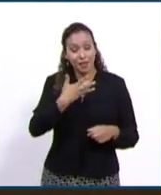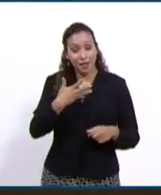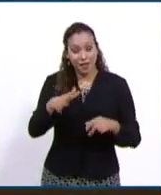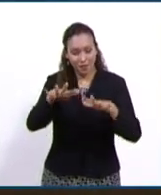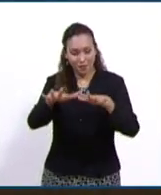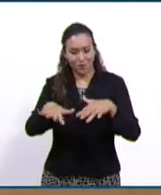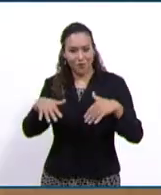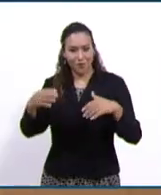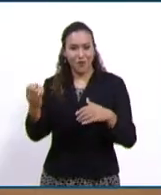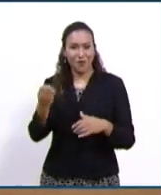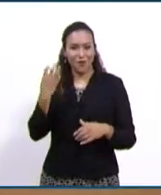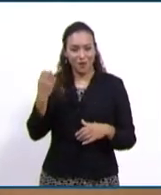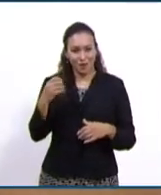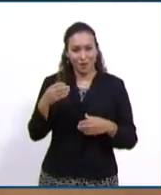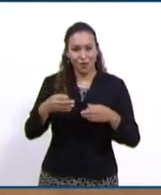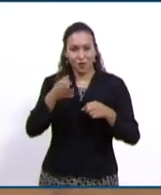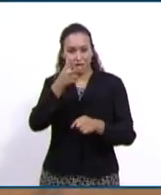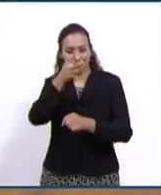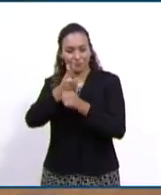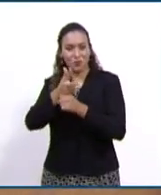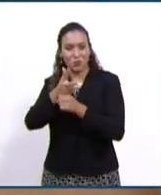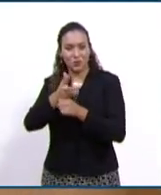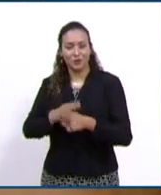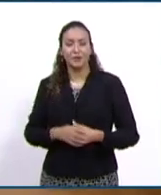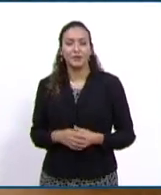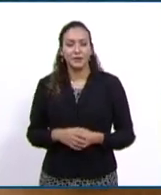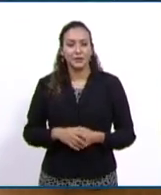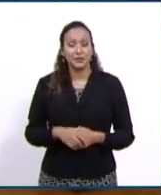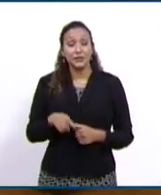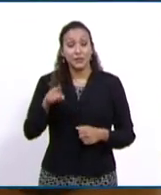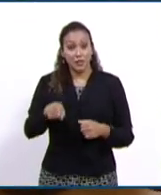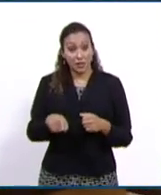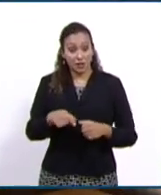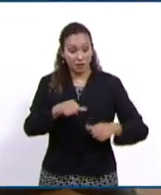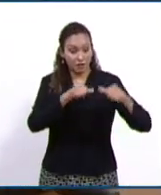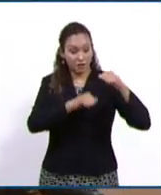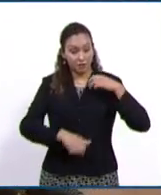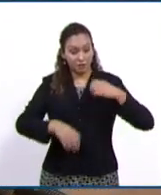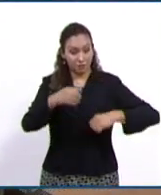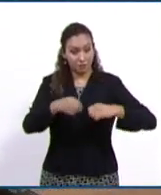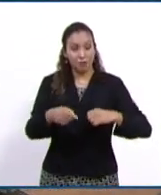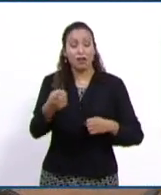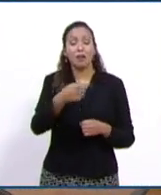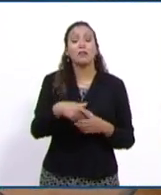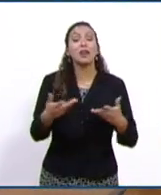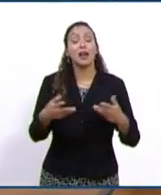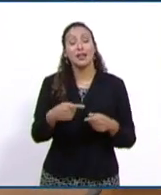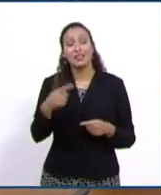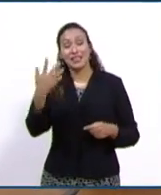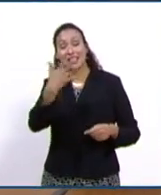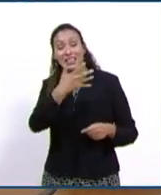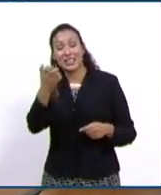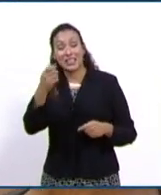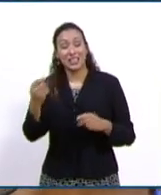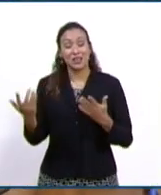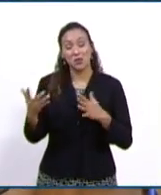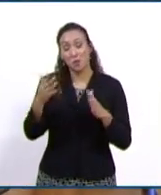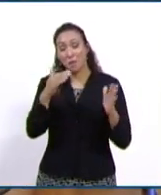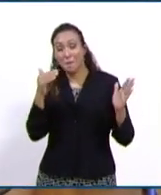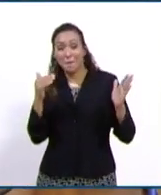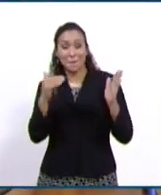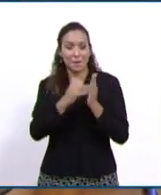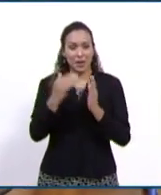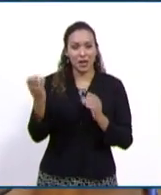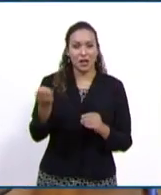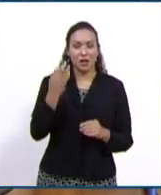Desde noviembre de 2014 y hasta fechas recientes, el Poder Judicial de la Federación ha realizado casi 500,000 de audiencias y ha